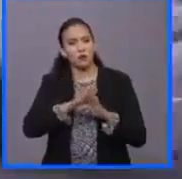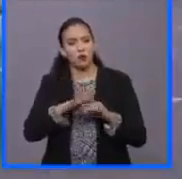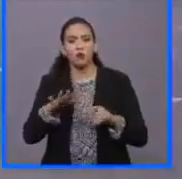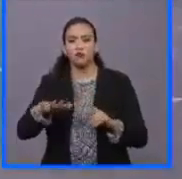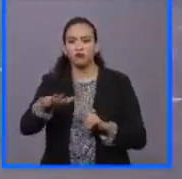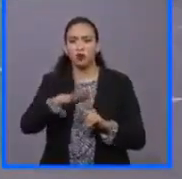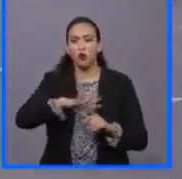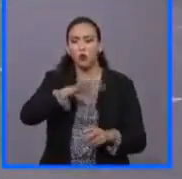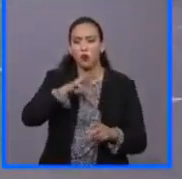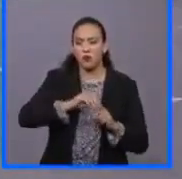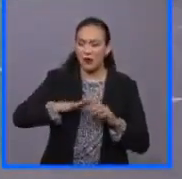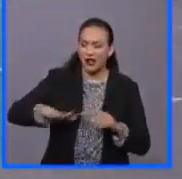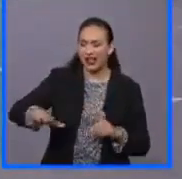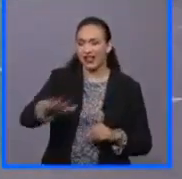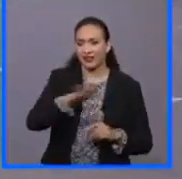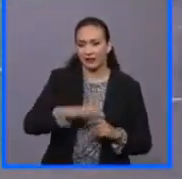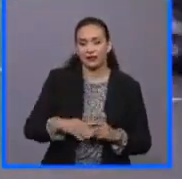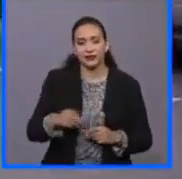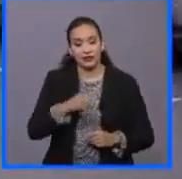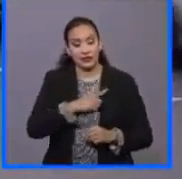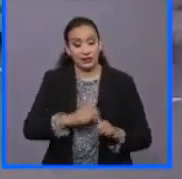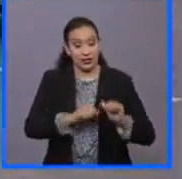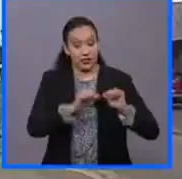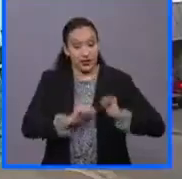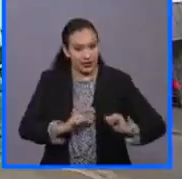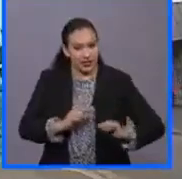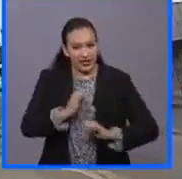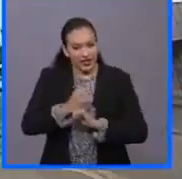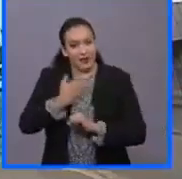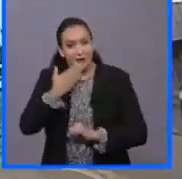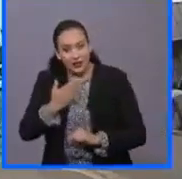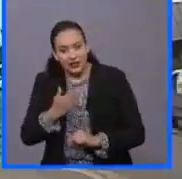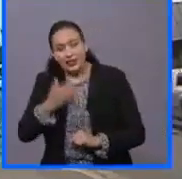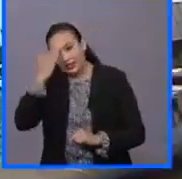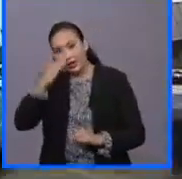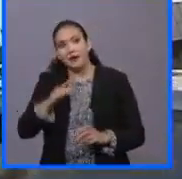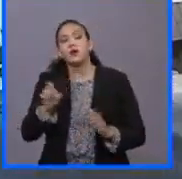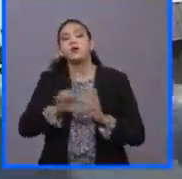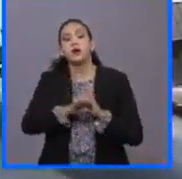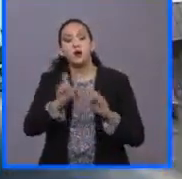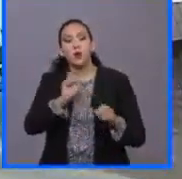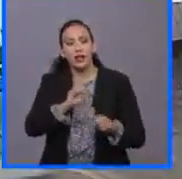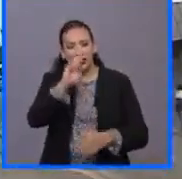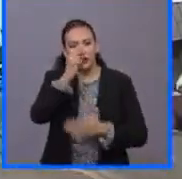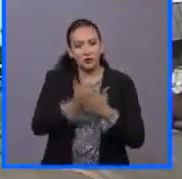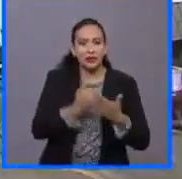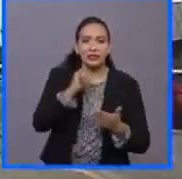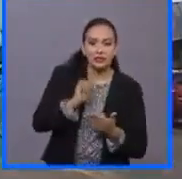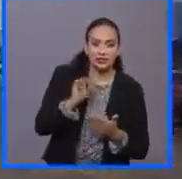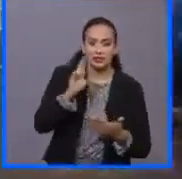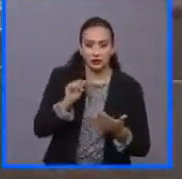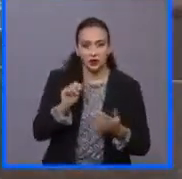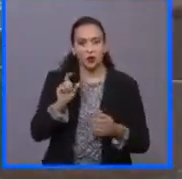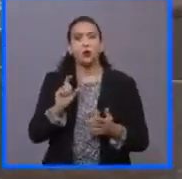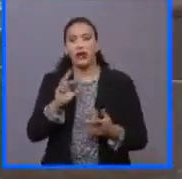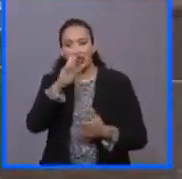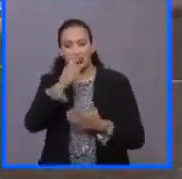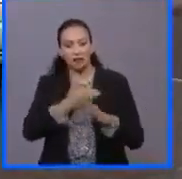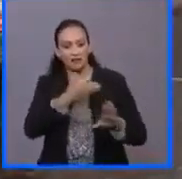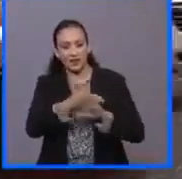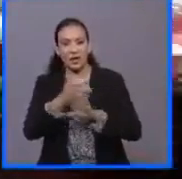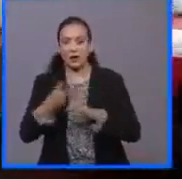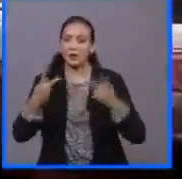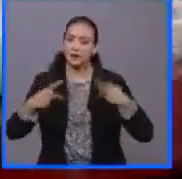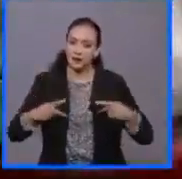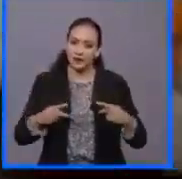la autoridad determinara de manera discrecional qué tipo de ofensa, injuria o falta de respeto encuadraría